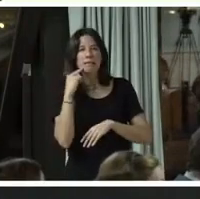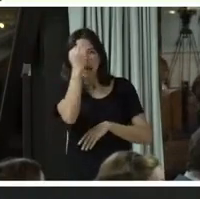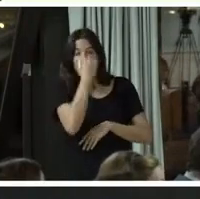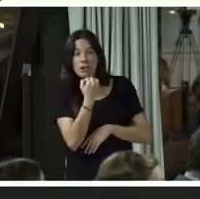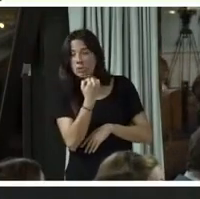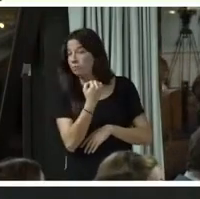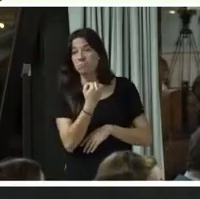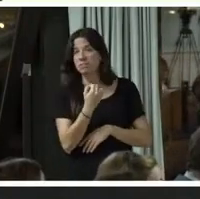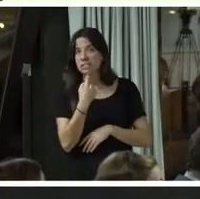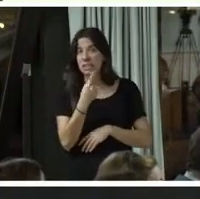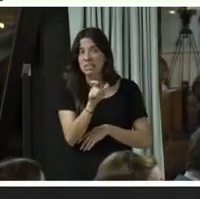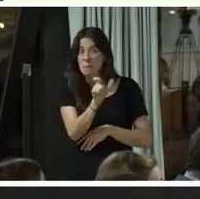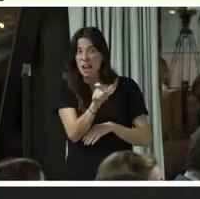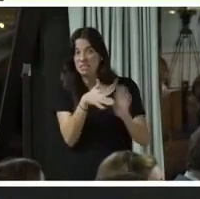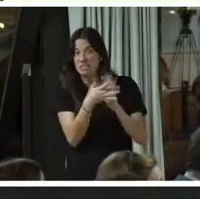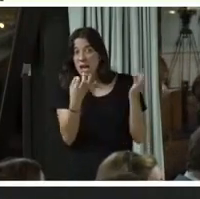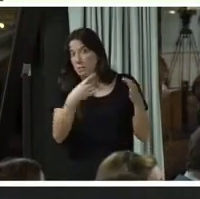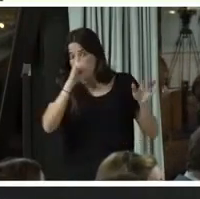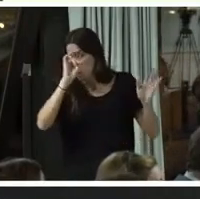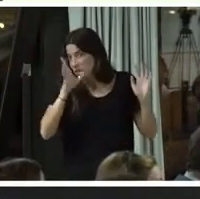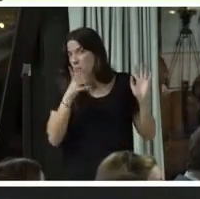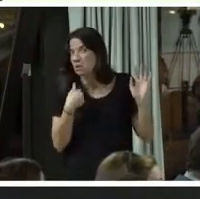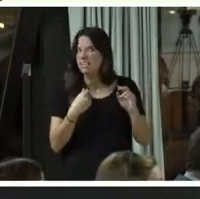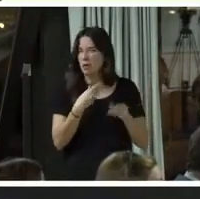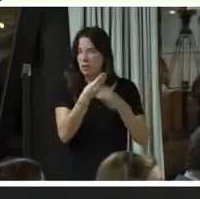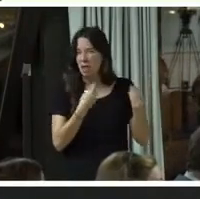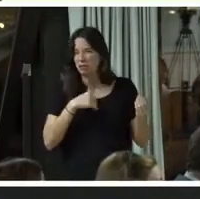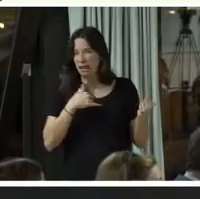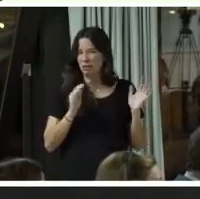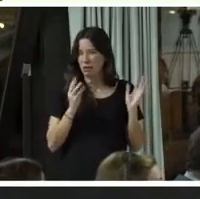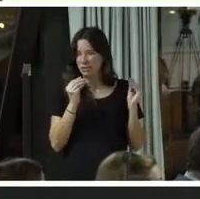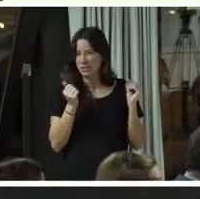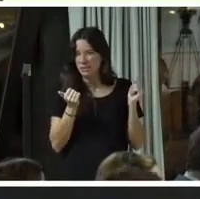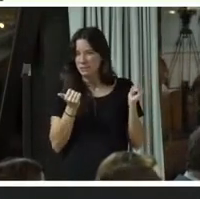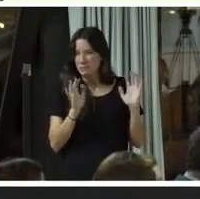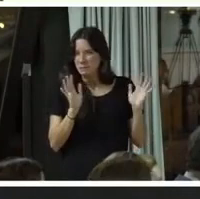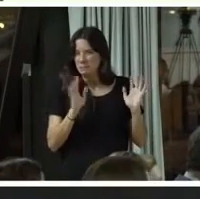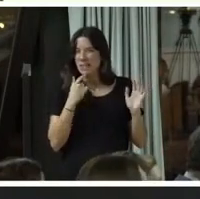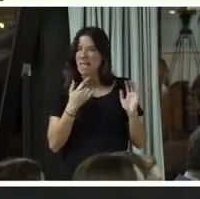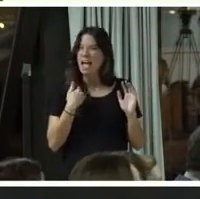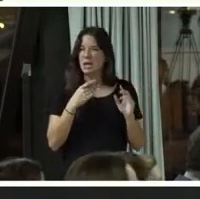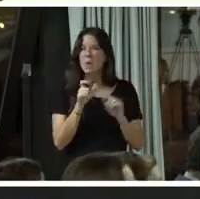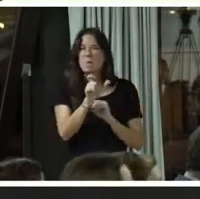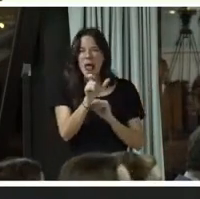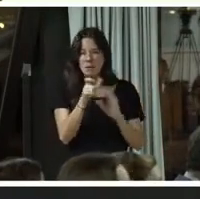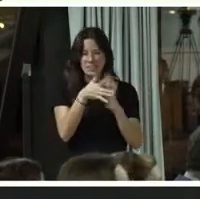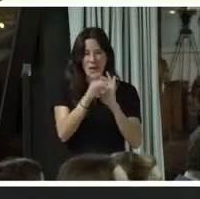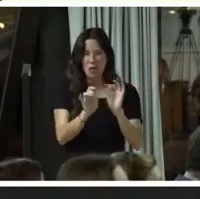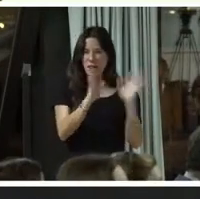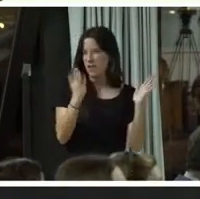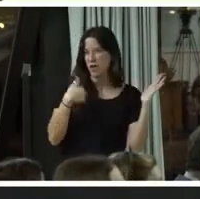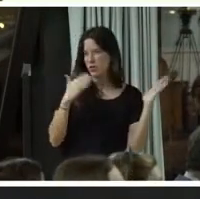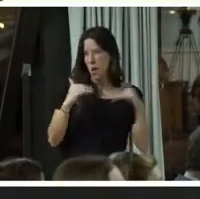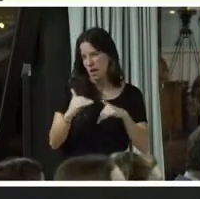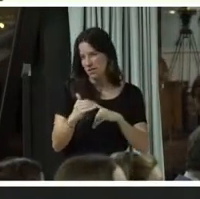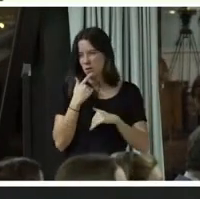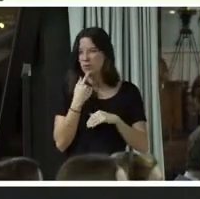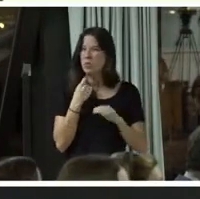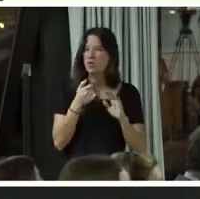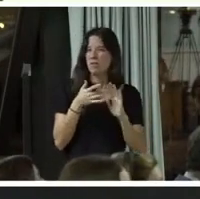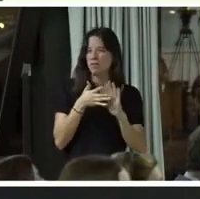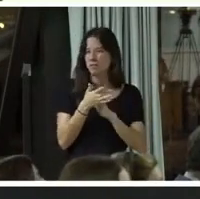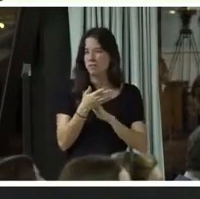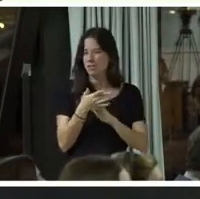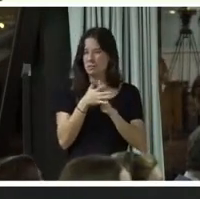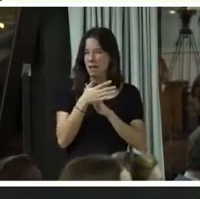significa esa palabra porque está tan manoseada que sus contornos digamos están tan difuminados que cualquier cosa puede serlo